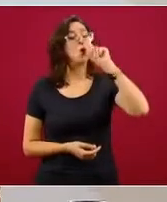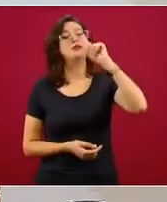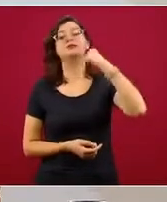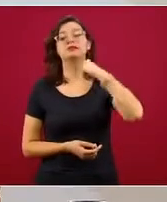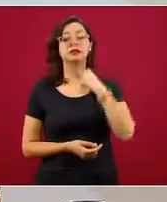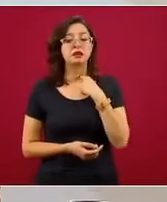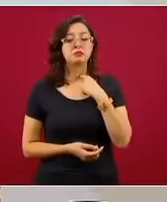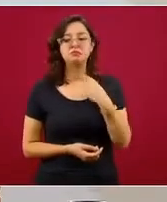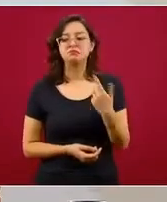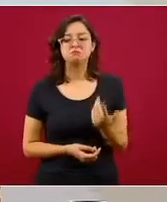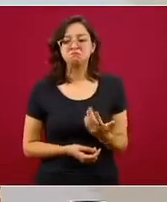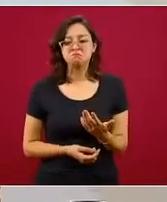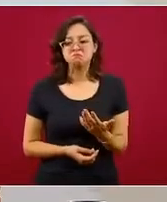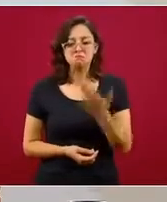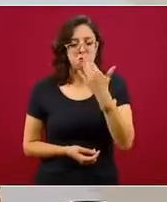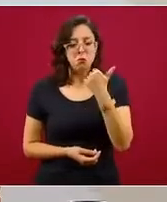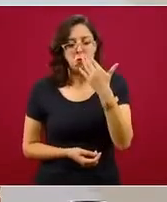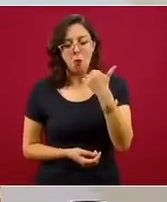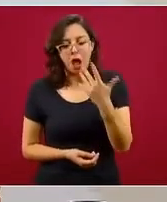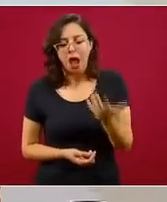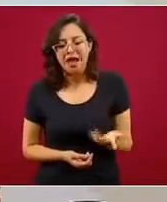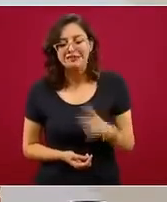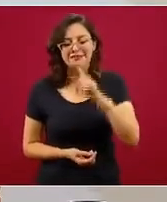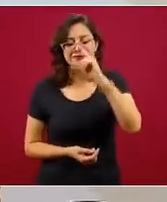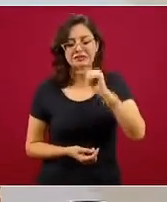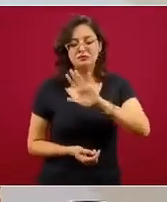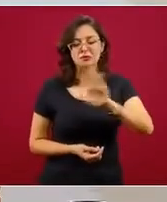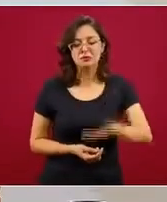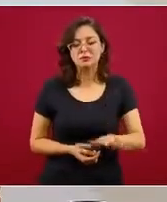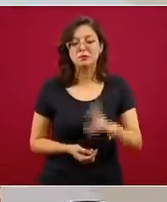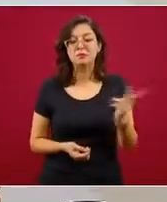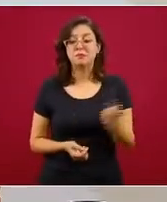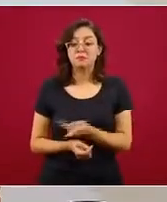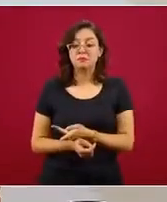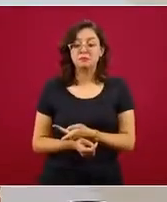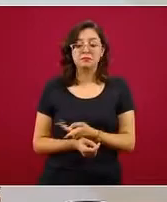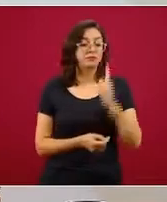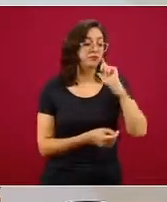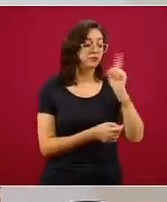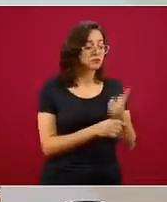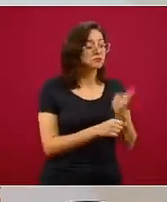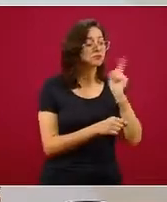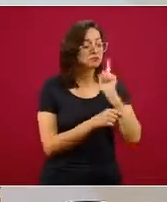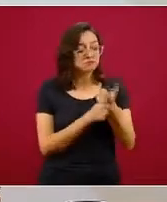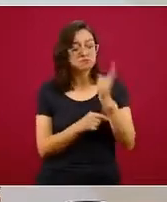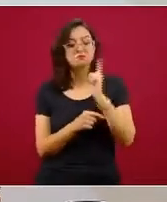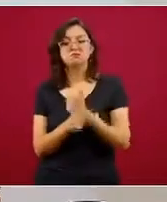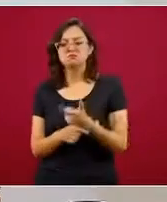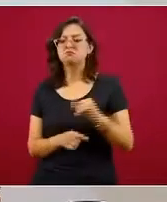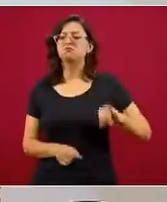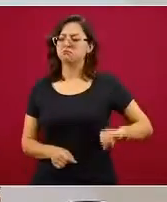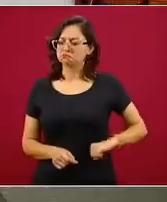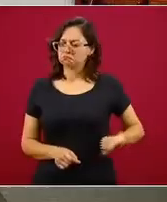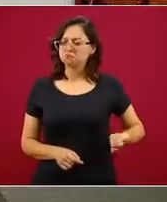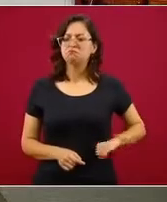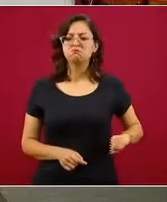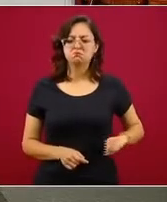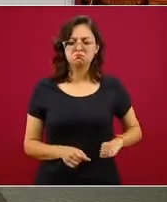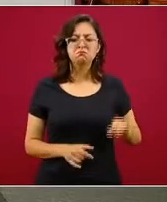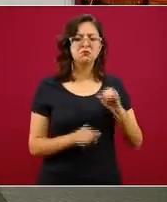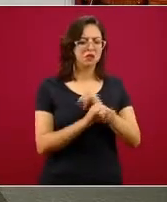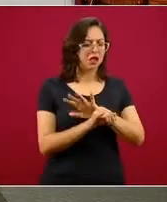muestra relevante para el diagnóstico. Y estamos identificando datos muy interesantes, estamos usando